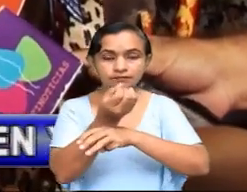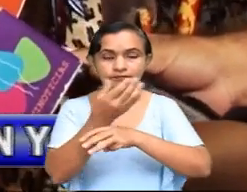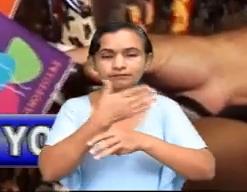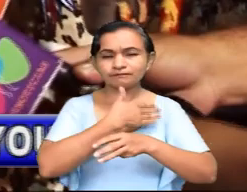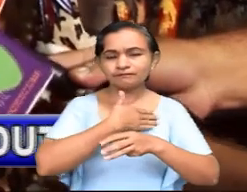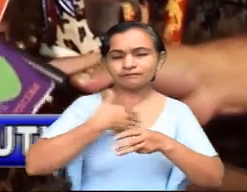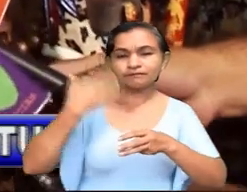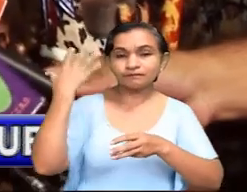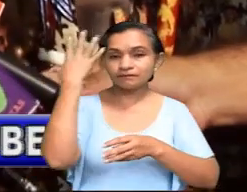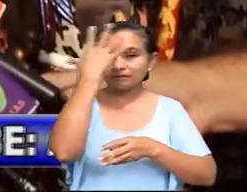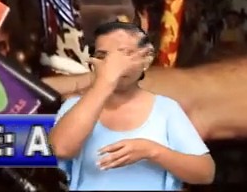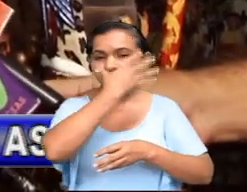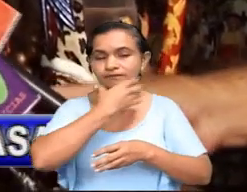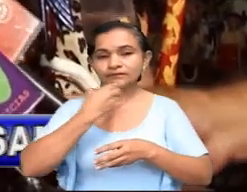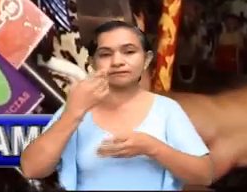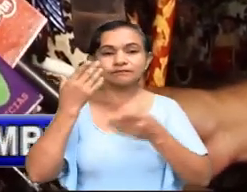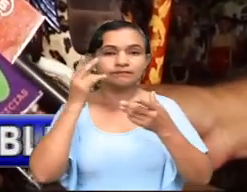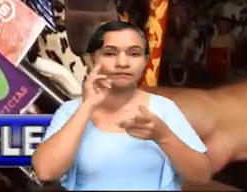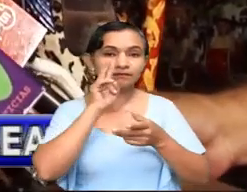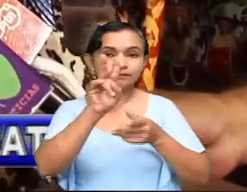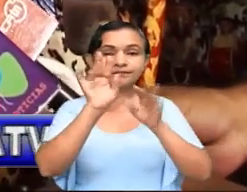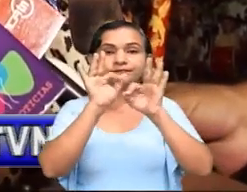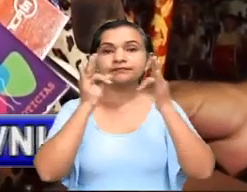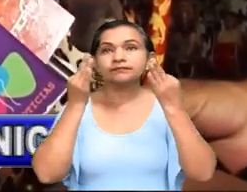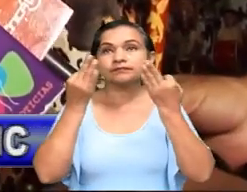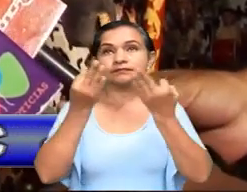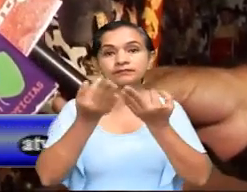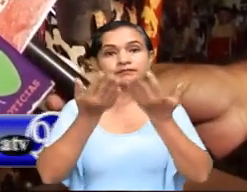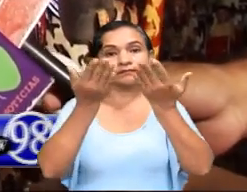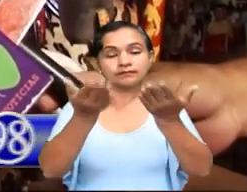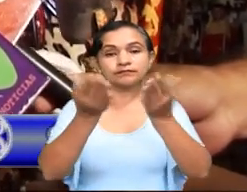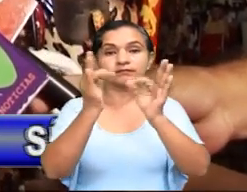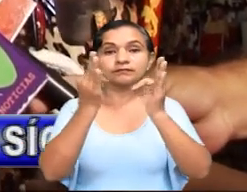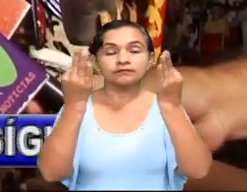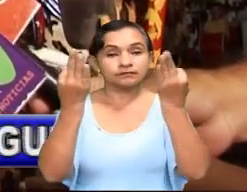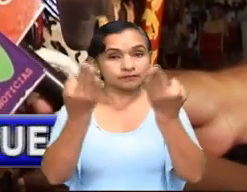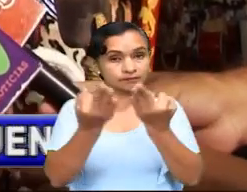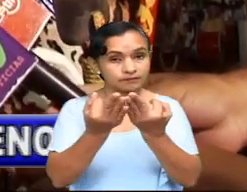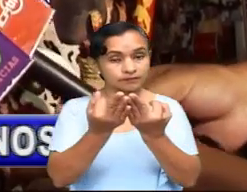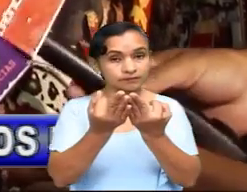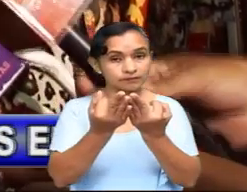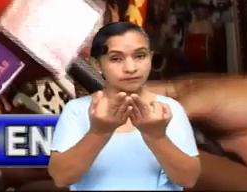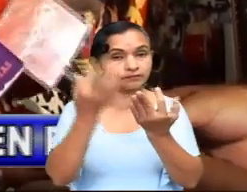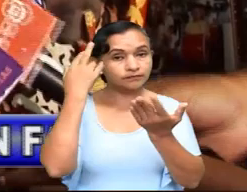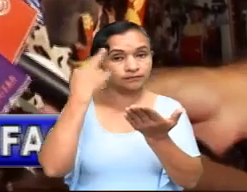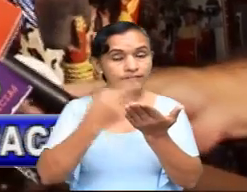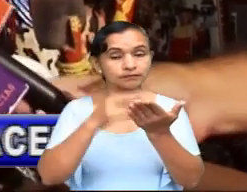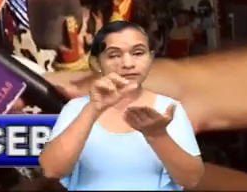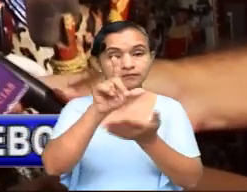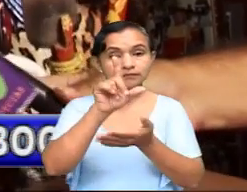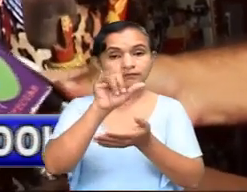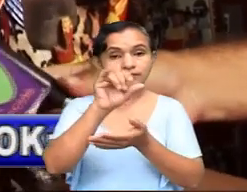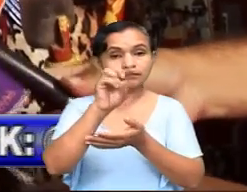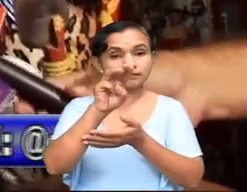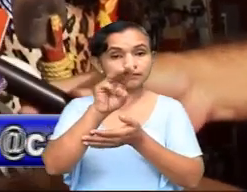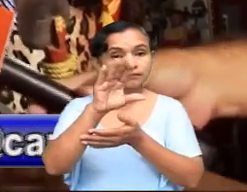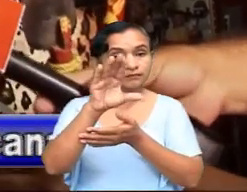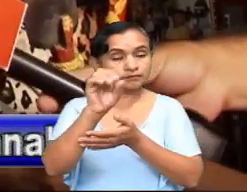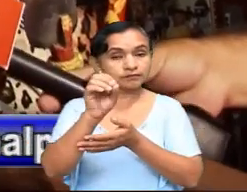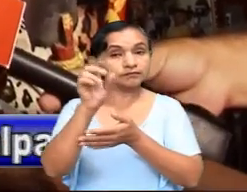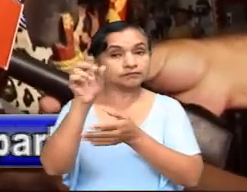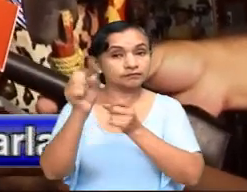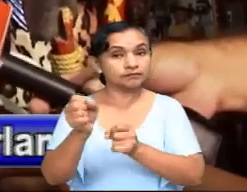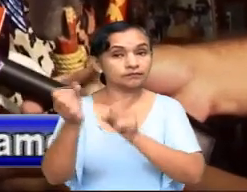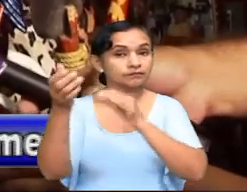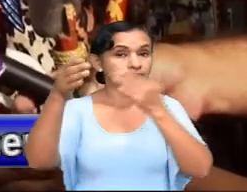están embelleciendo para el disfrute de la familia y entregarlo a la familia de nuestro recordado Lisímaco Chávez, a la familia, que en paz descanse